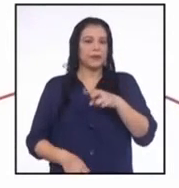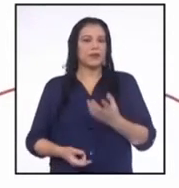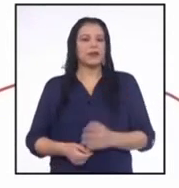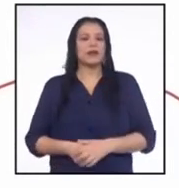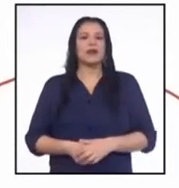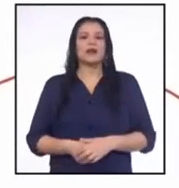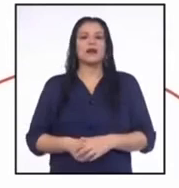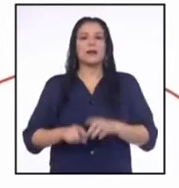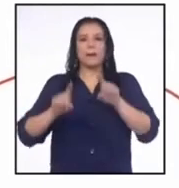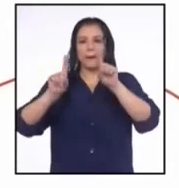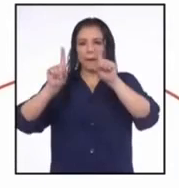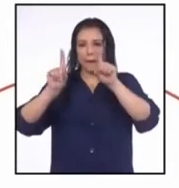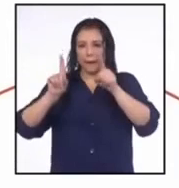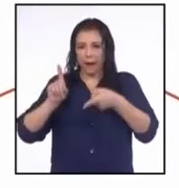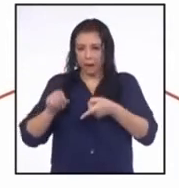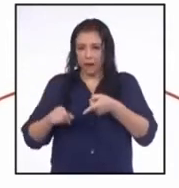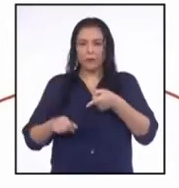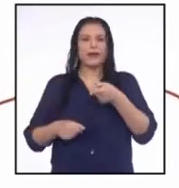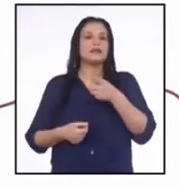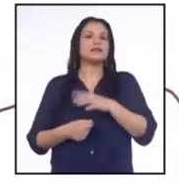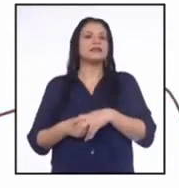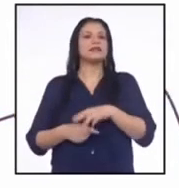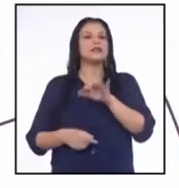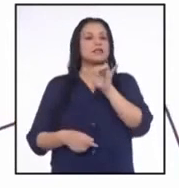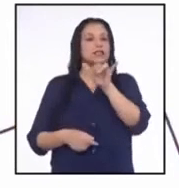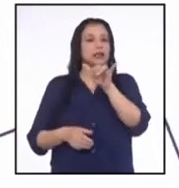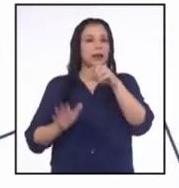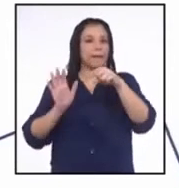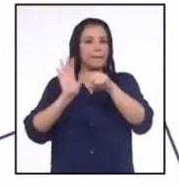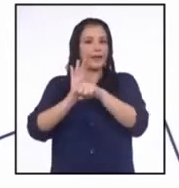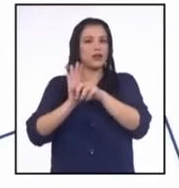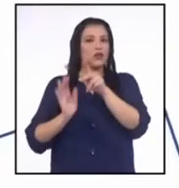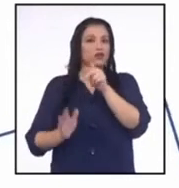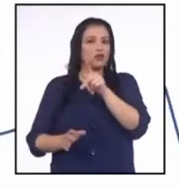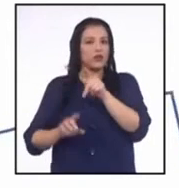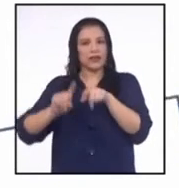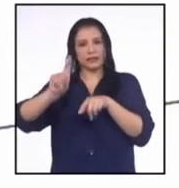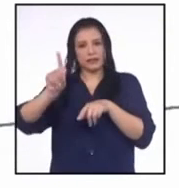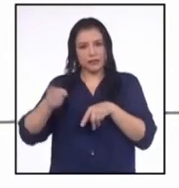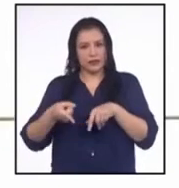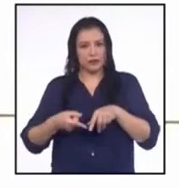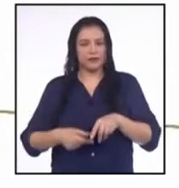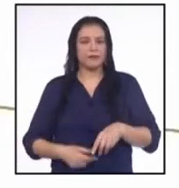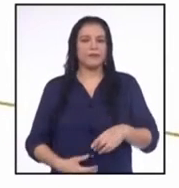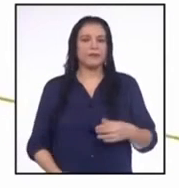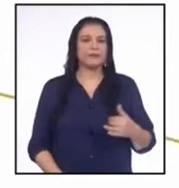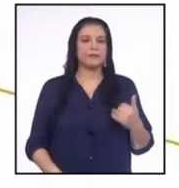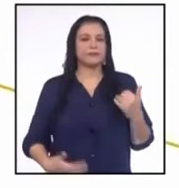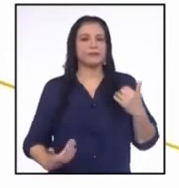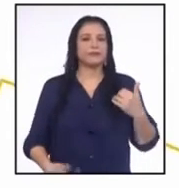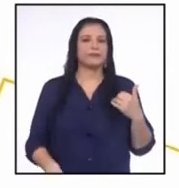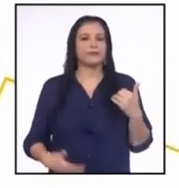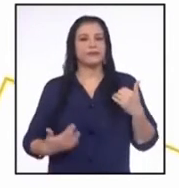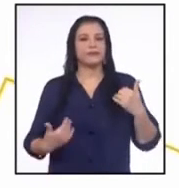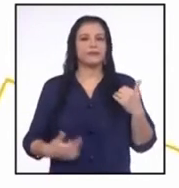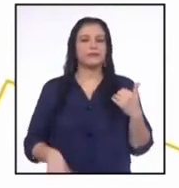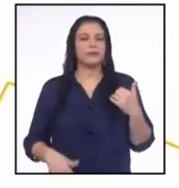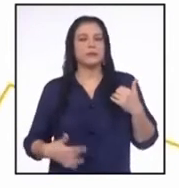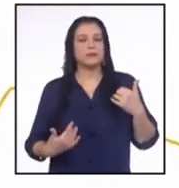multiplicado por, abro paréntesis, y menos k, cierro paréntesis.